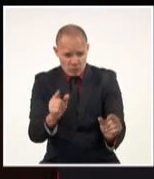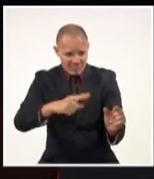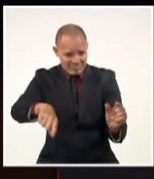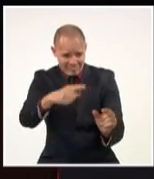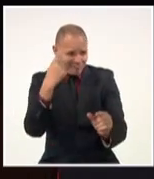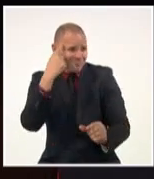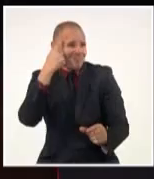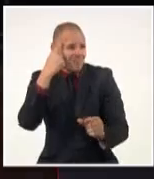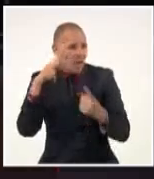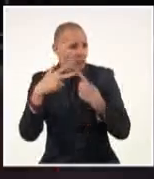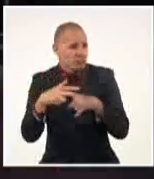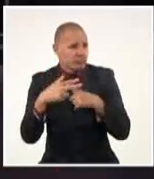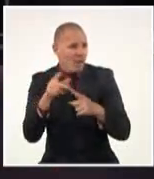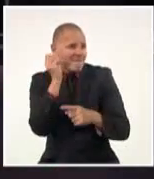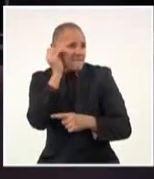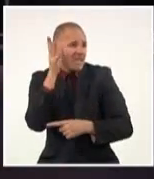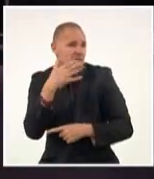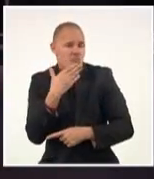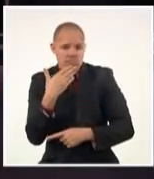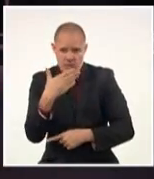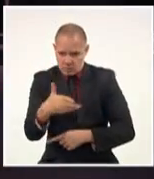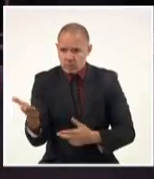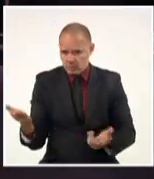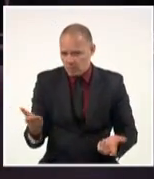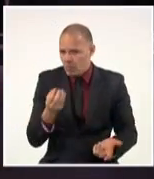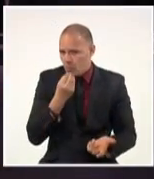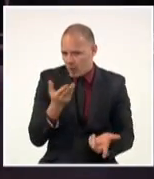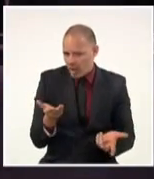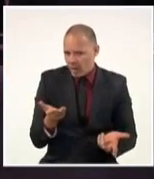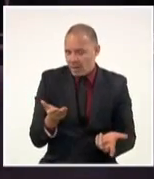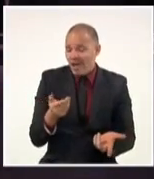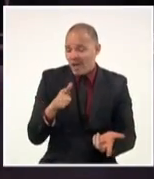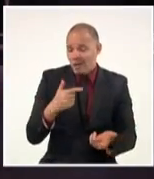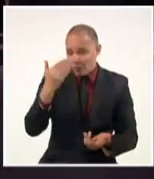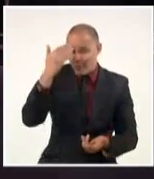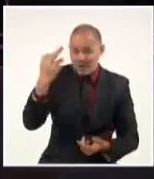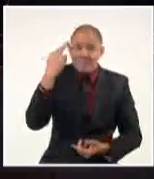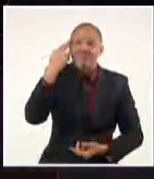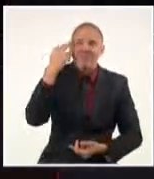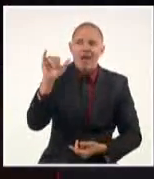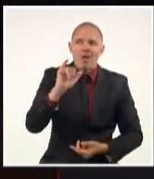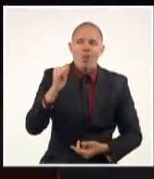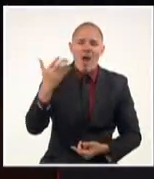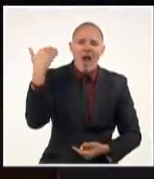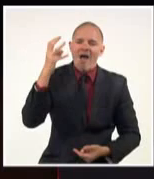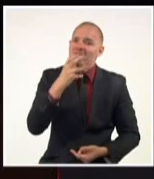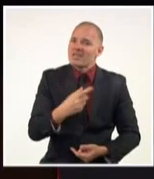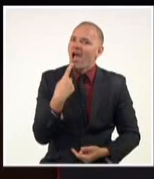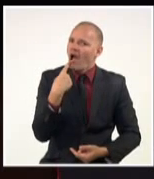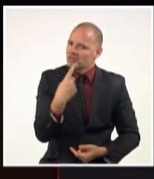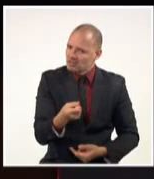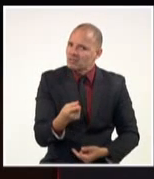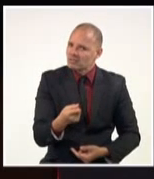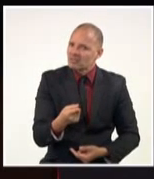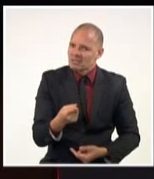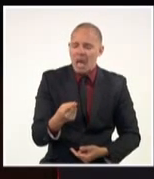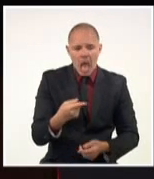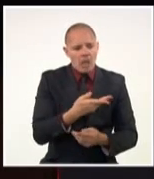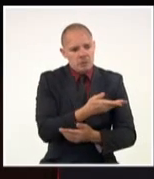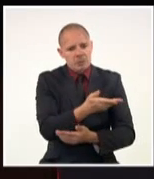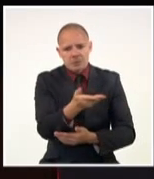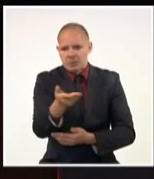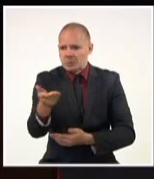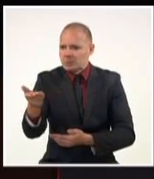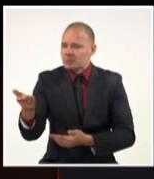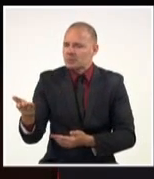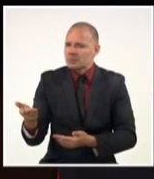sueños más grandes. Es una de las enseñanzas de Fidel que podemos practicar en todos los ámbitos hoy, porque antes